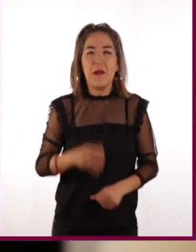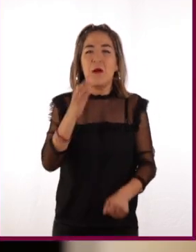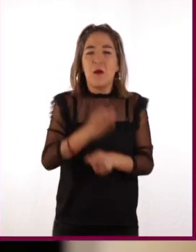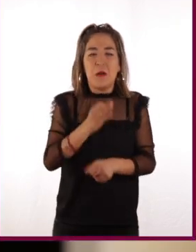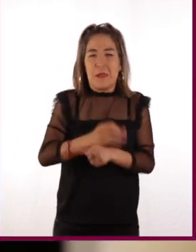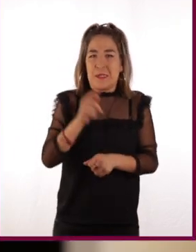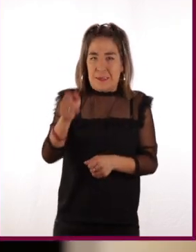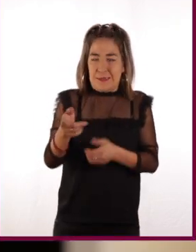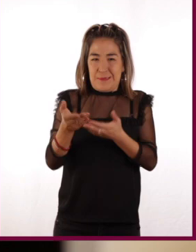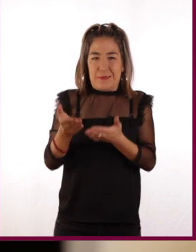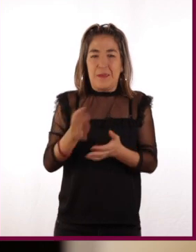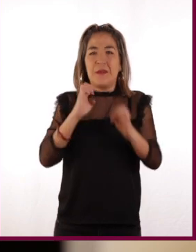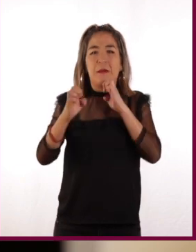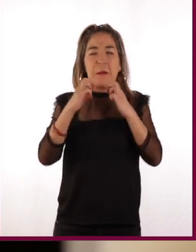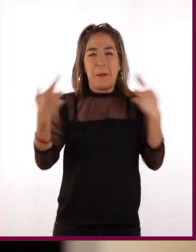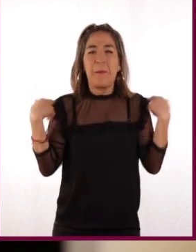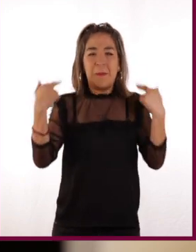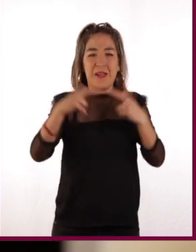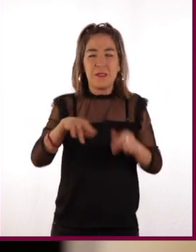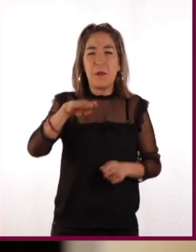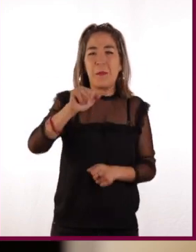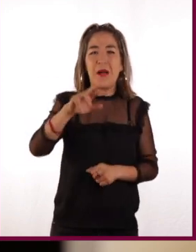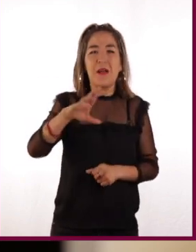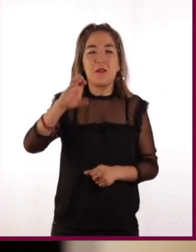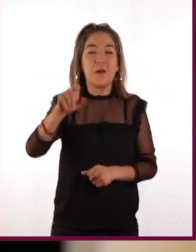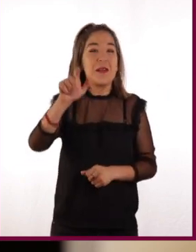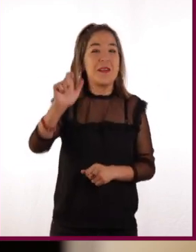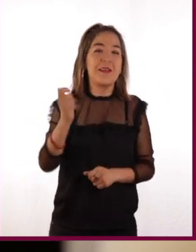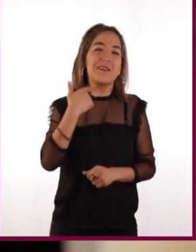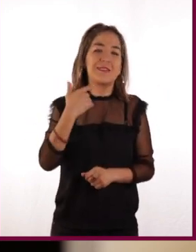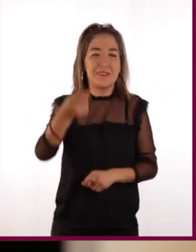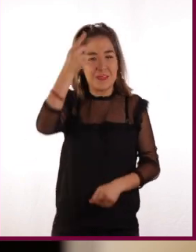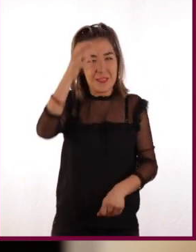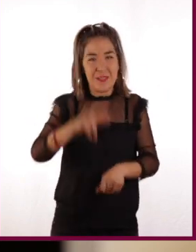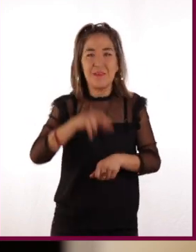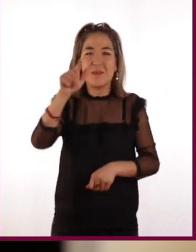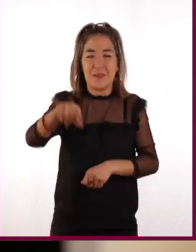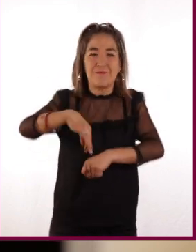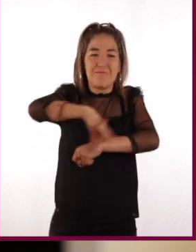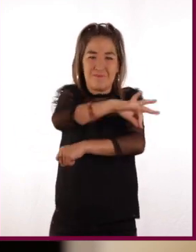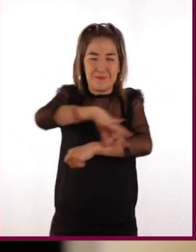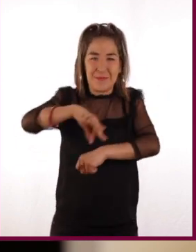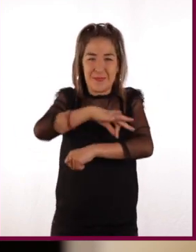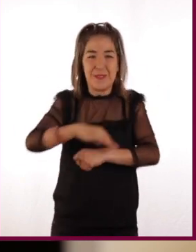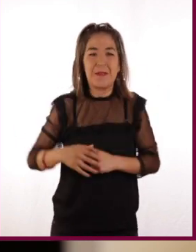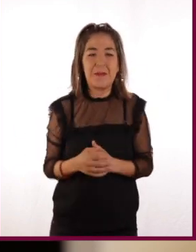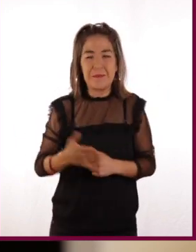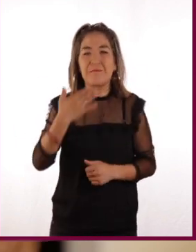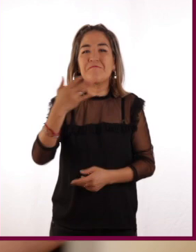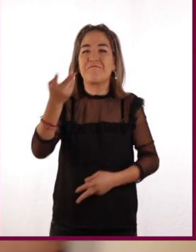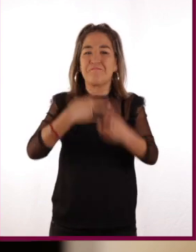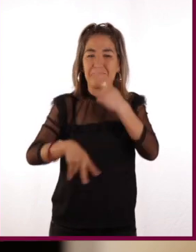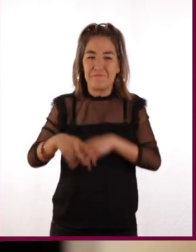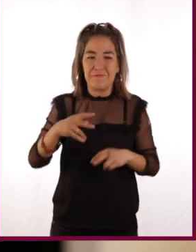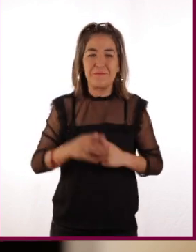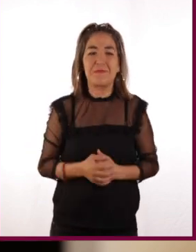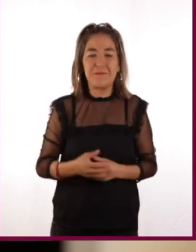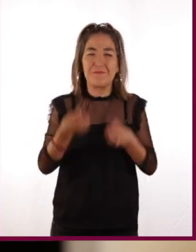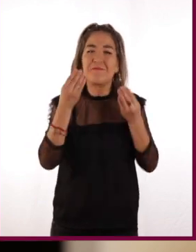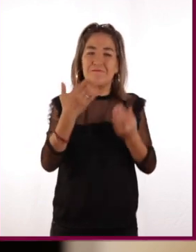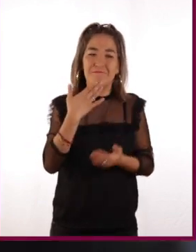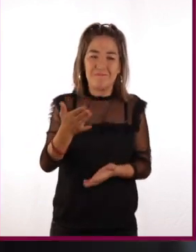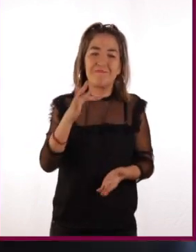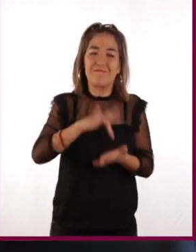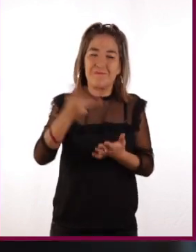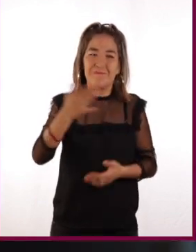día de hoy estamos con el maestro Marcos Massari Giriart, que es exdirector de la Facultad de Arquitectura. ¿Qué tal, maestro? Bienvenido al